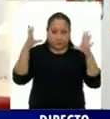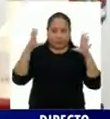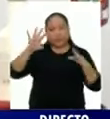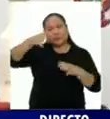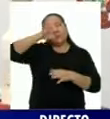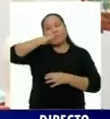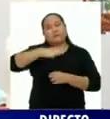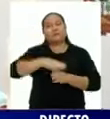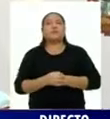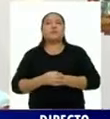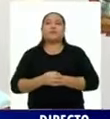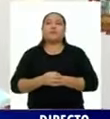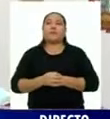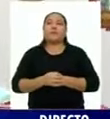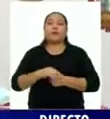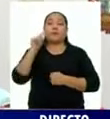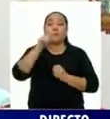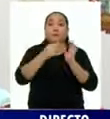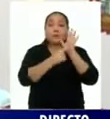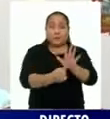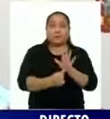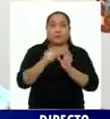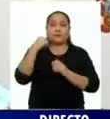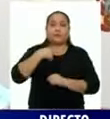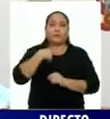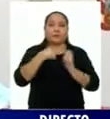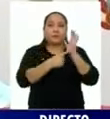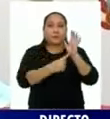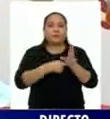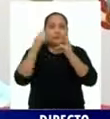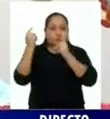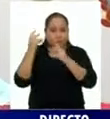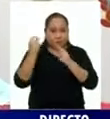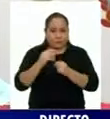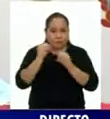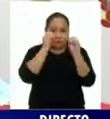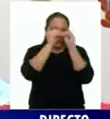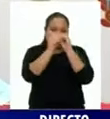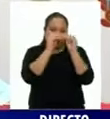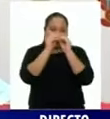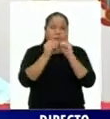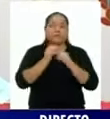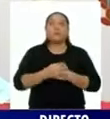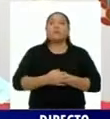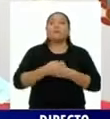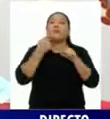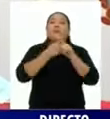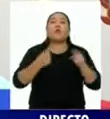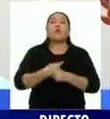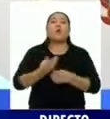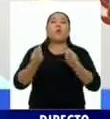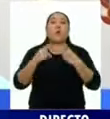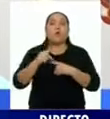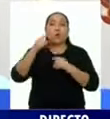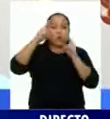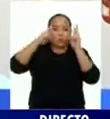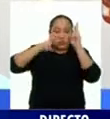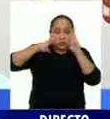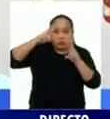promedio. Entonces, en la presentación les mostré una rápida recuperación. Pero cuando uno